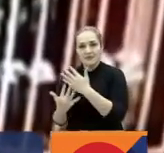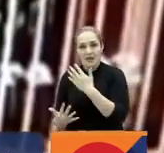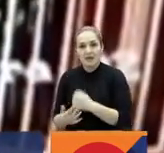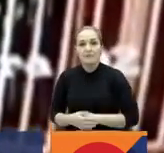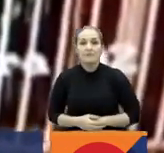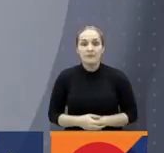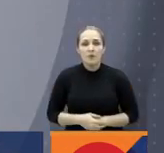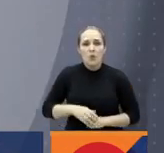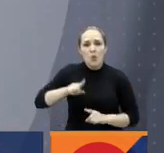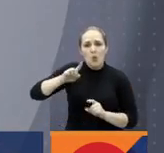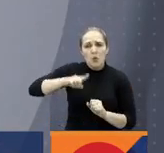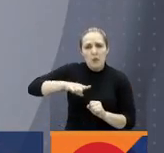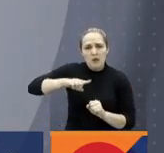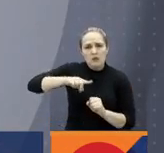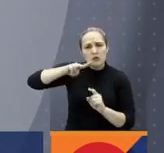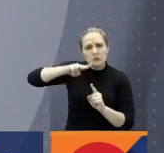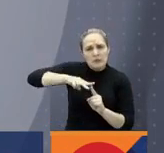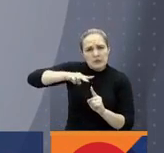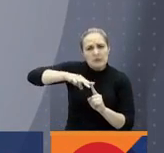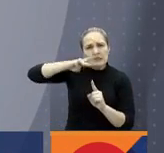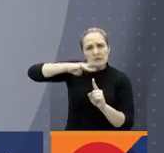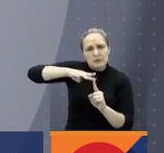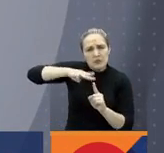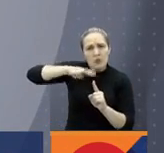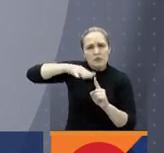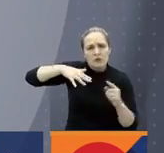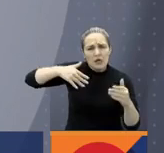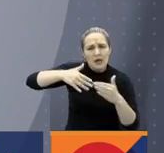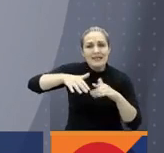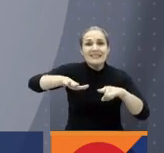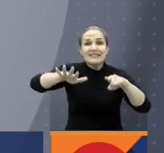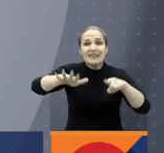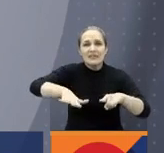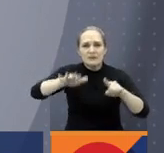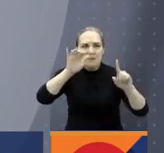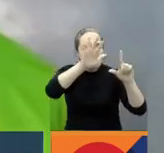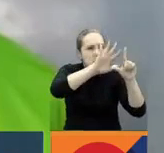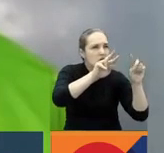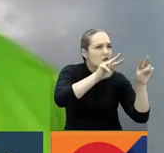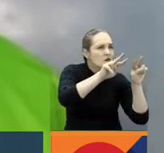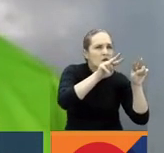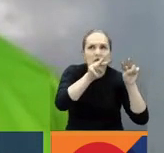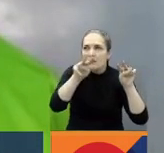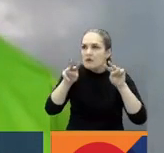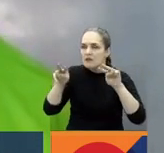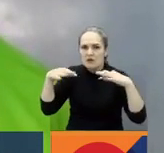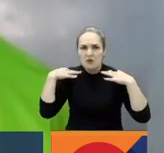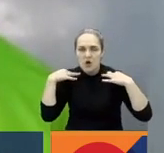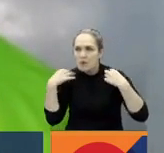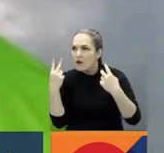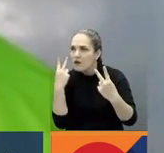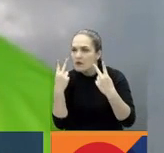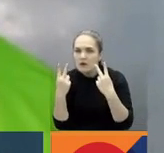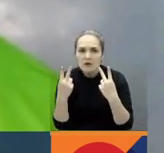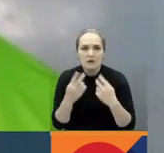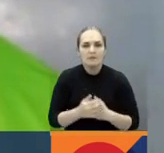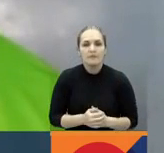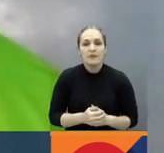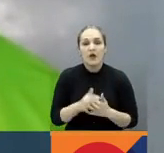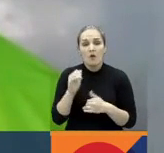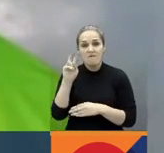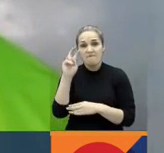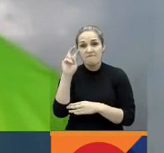recolectó los elementos, entre ellos el análisis de videos, fundamentales para esclarecer el caso. Lo cual permite que la Fiscalía General de la